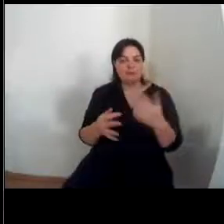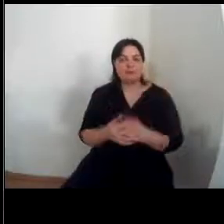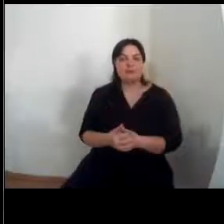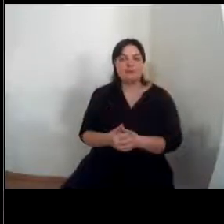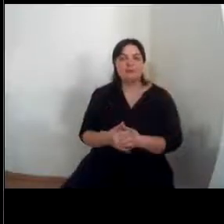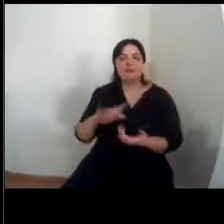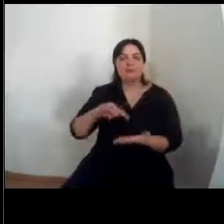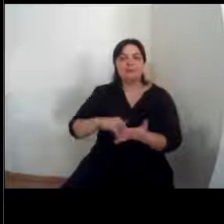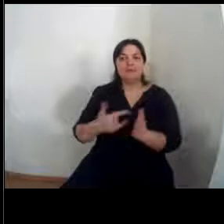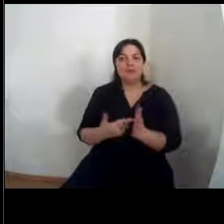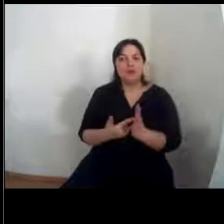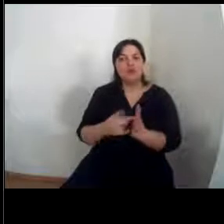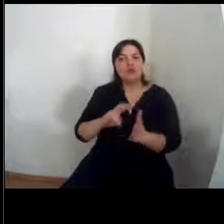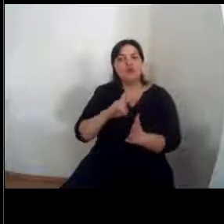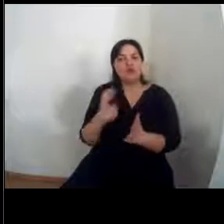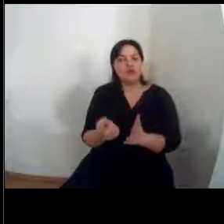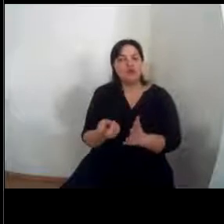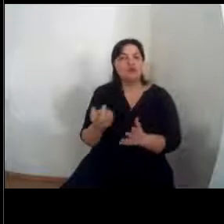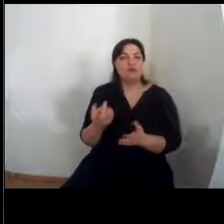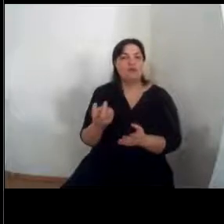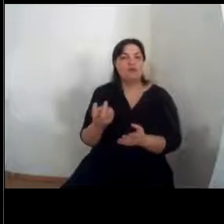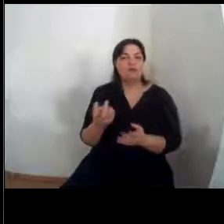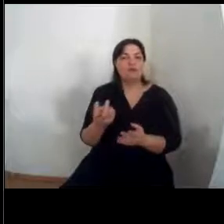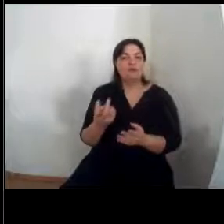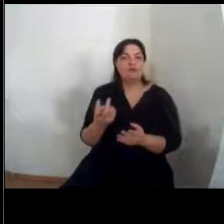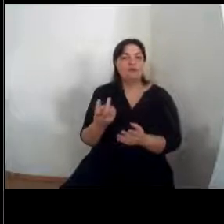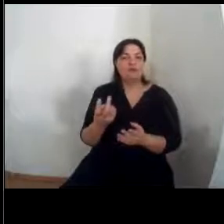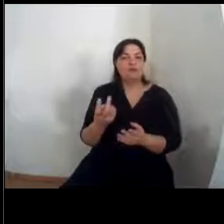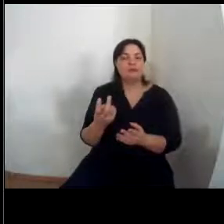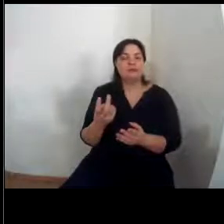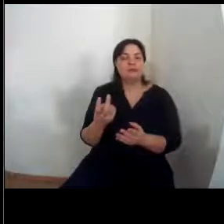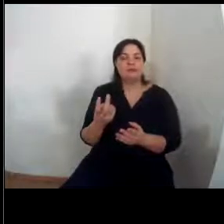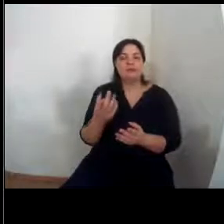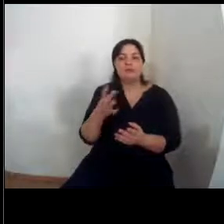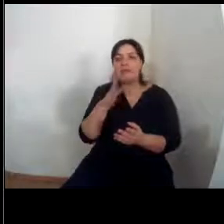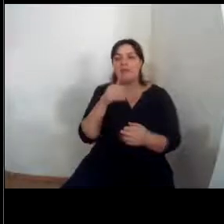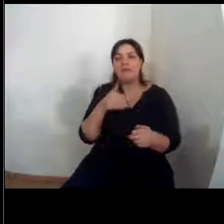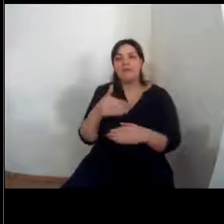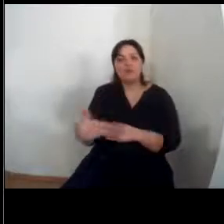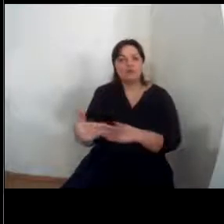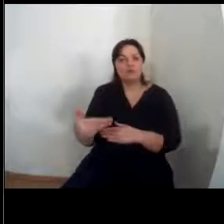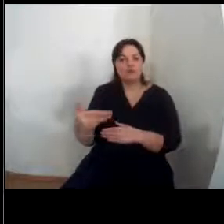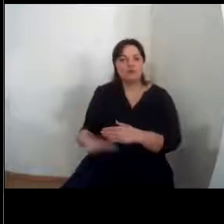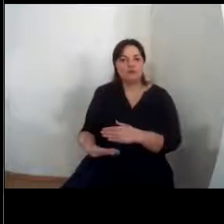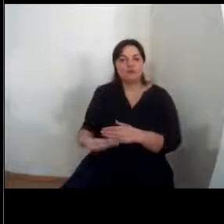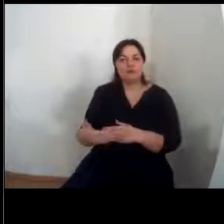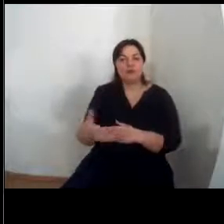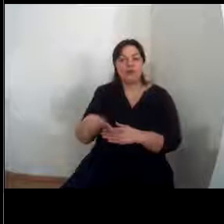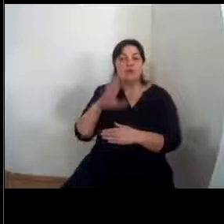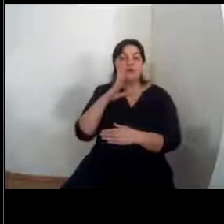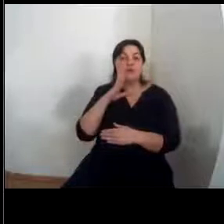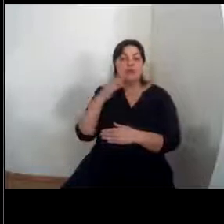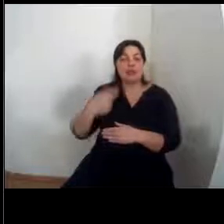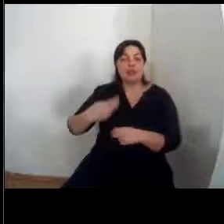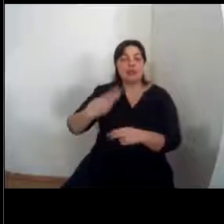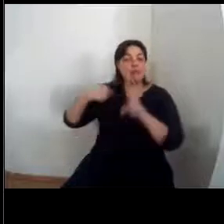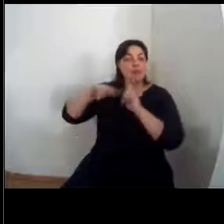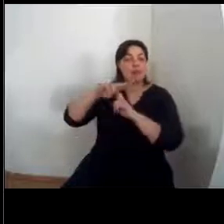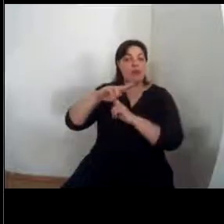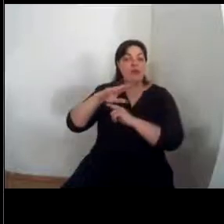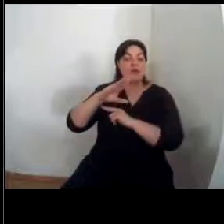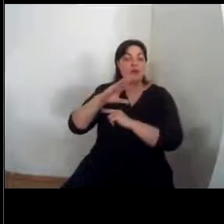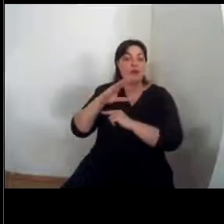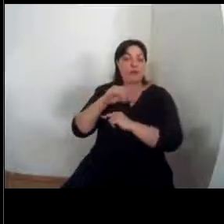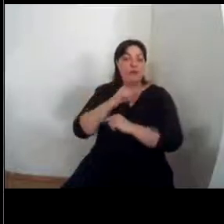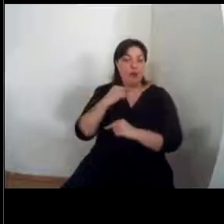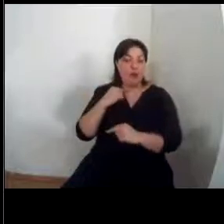hay proyectos que tienen un calado, que tienen una dimensión, como decía anteriormente el presidente de la Diputación Provincial de Badajoz,